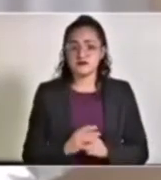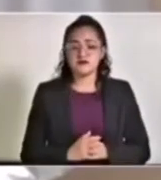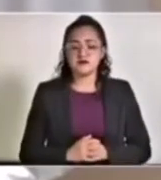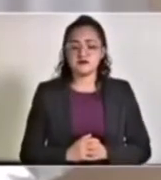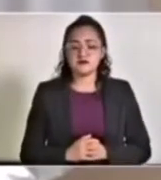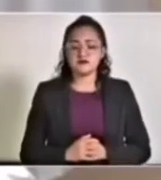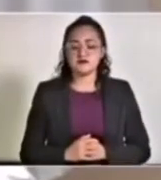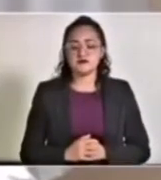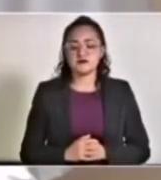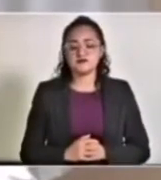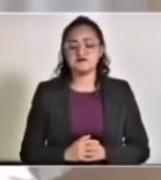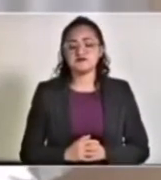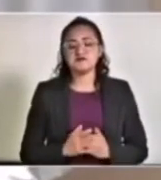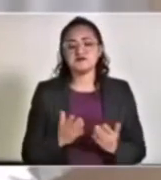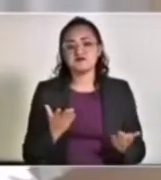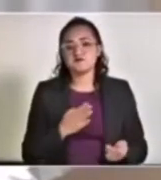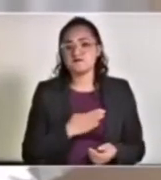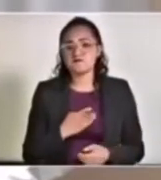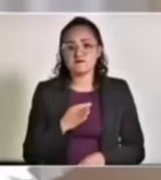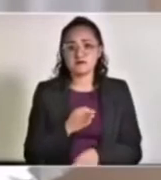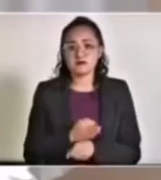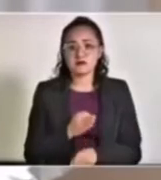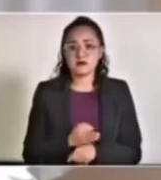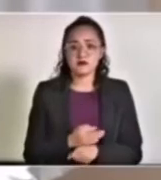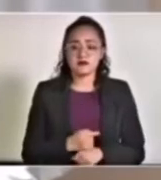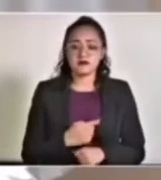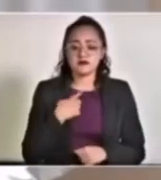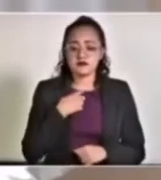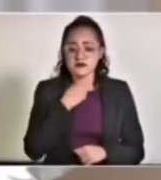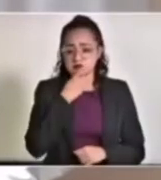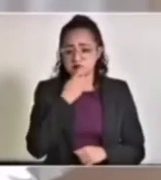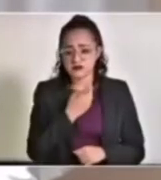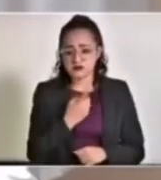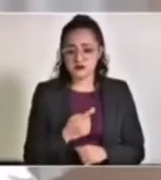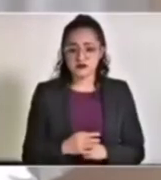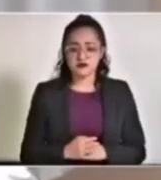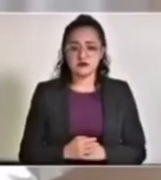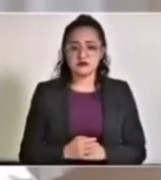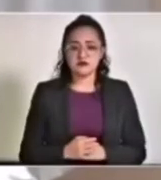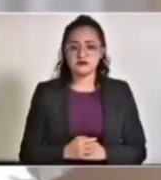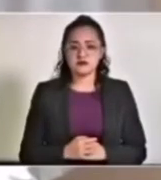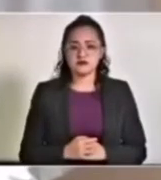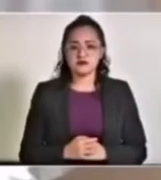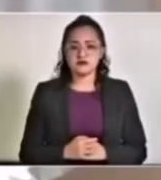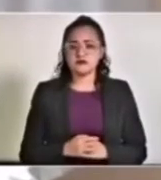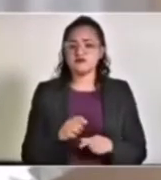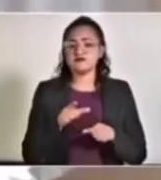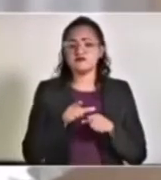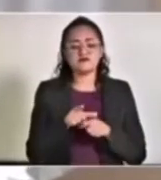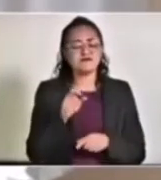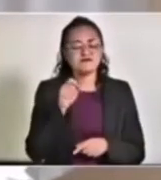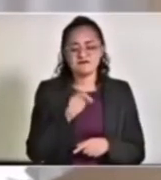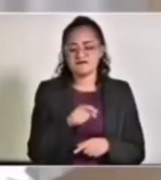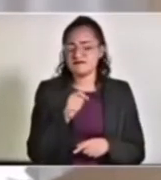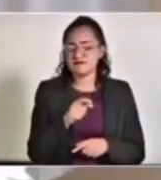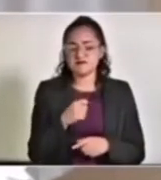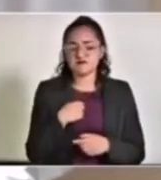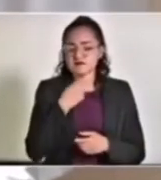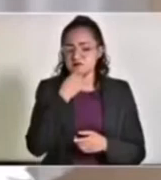y bueno pues las recomendaciones tienen seguir siendo las mismas